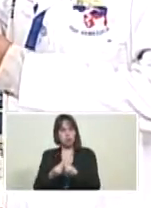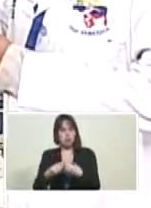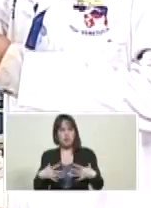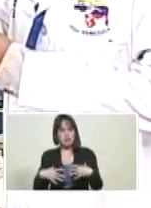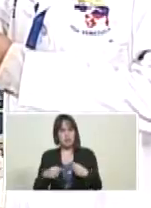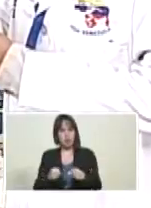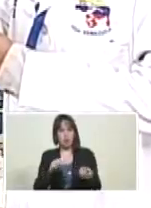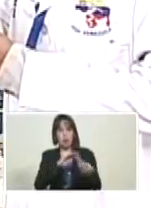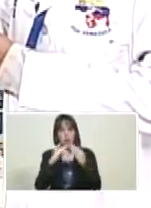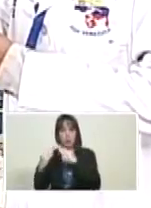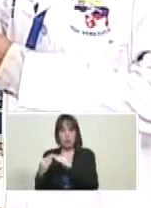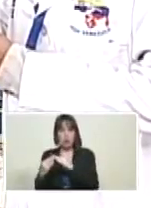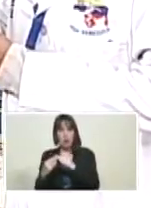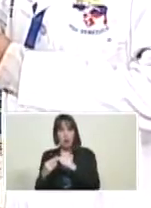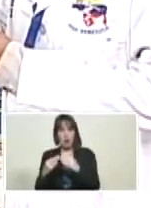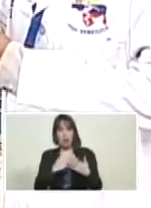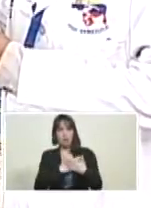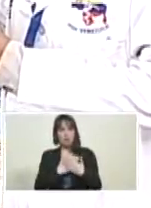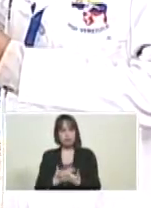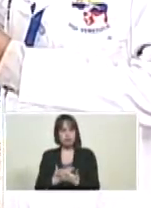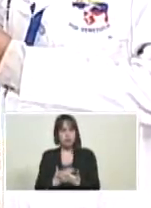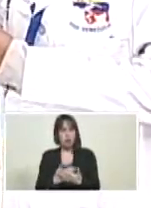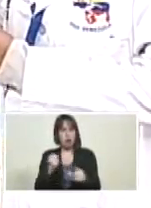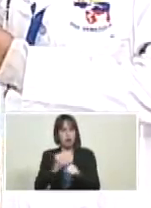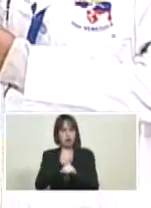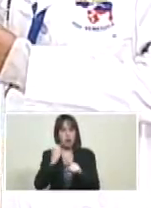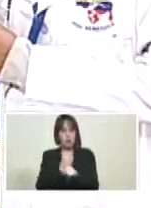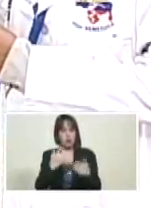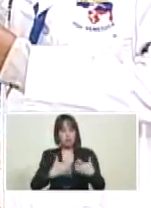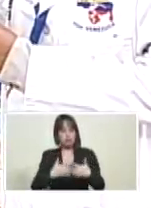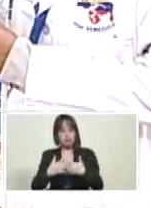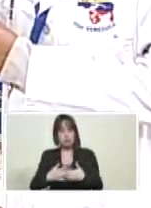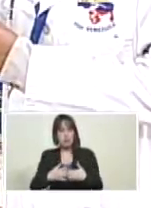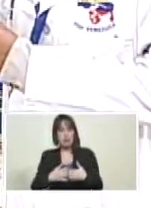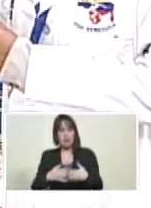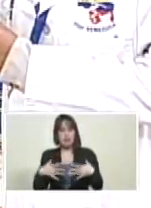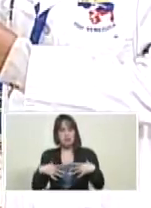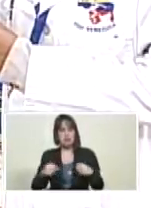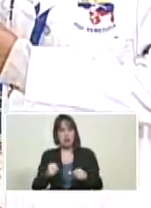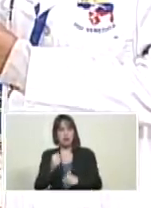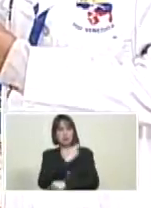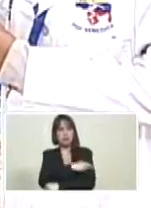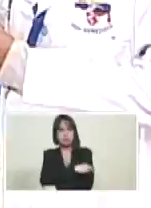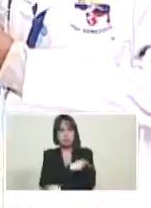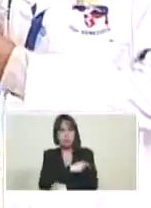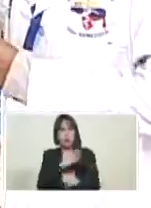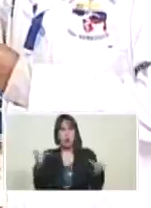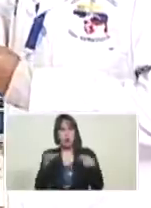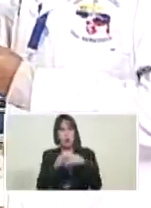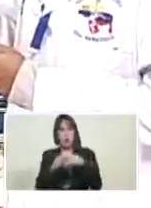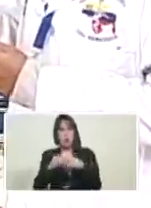comunidad a partir del trabajo de los equipos básicos de salud y las brigadas Somos